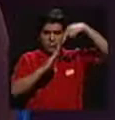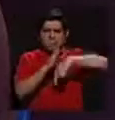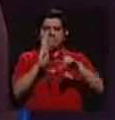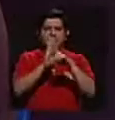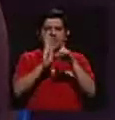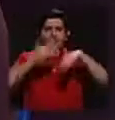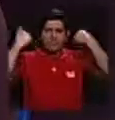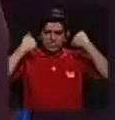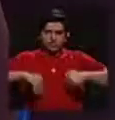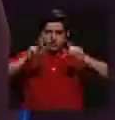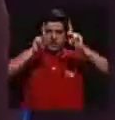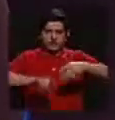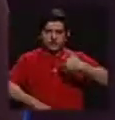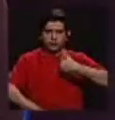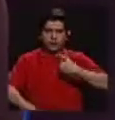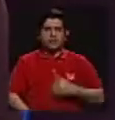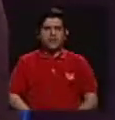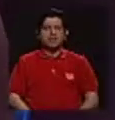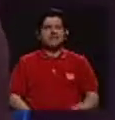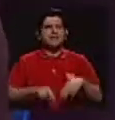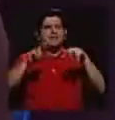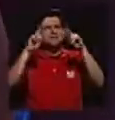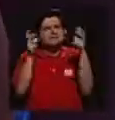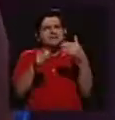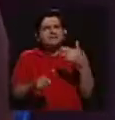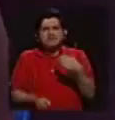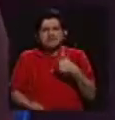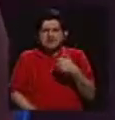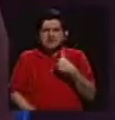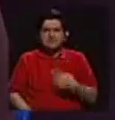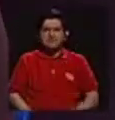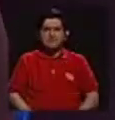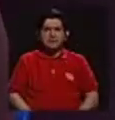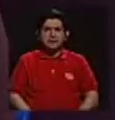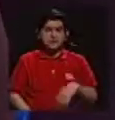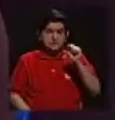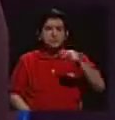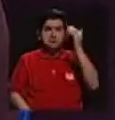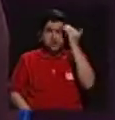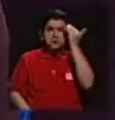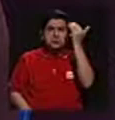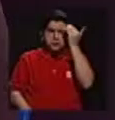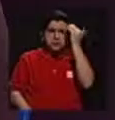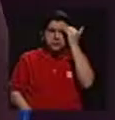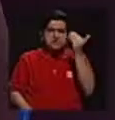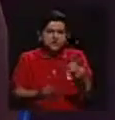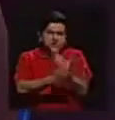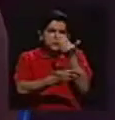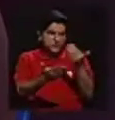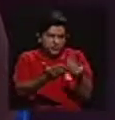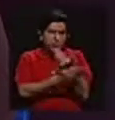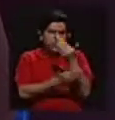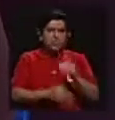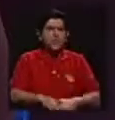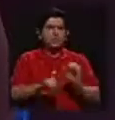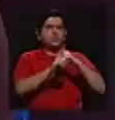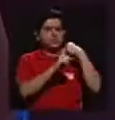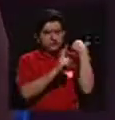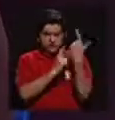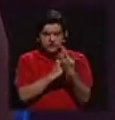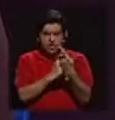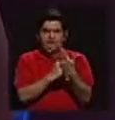las personas, que a pesar de que es un tema que tiene un reconocimiento bastante reciente a nivel